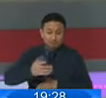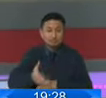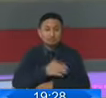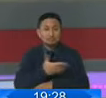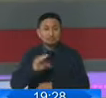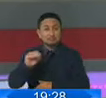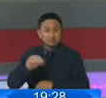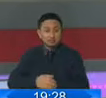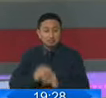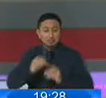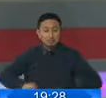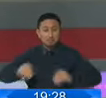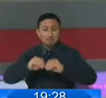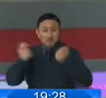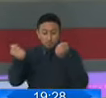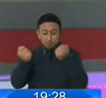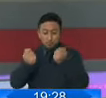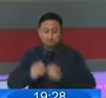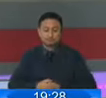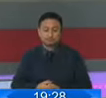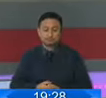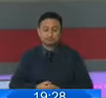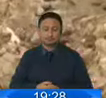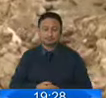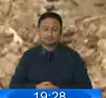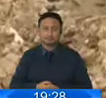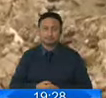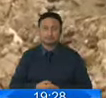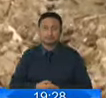la intensificación de los operativos de control.